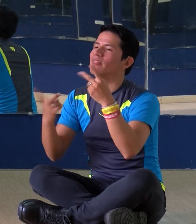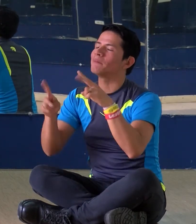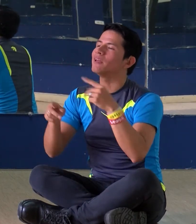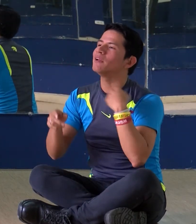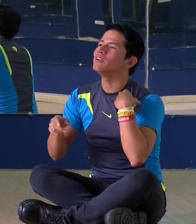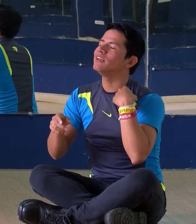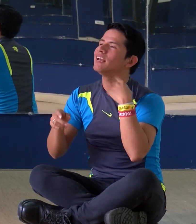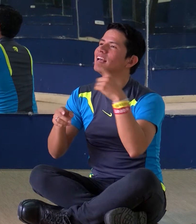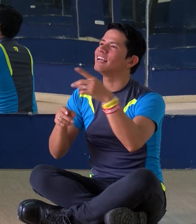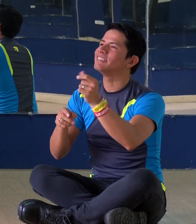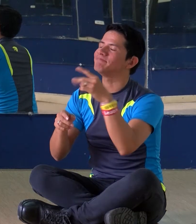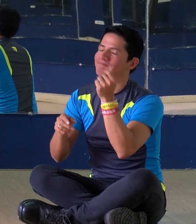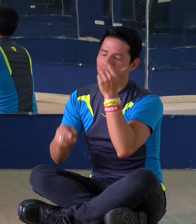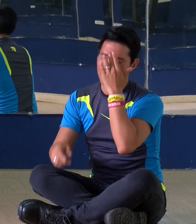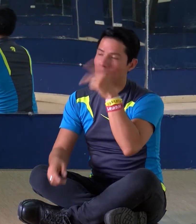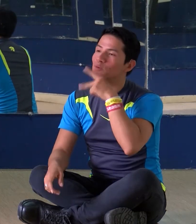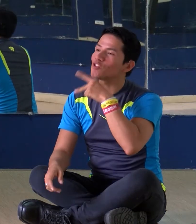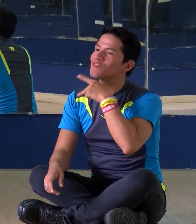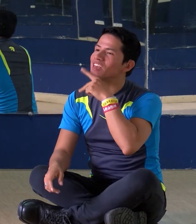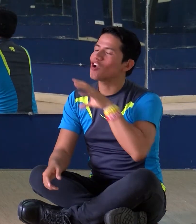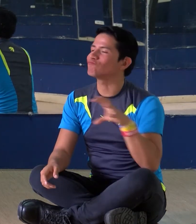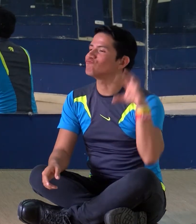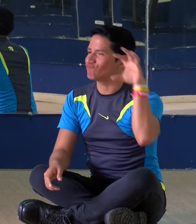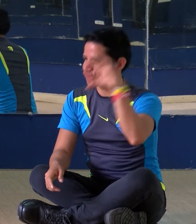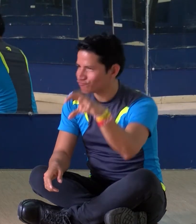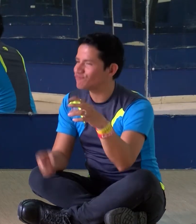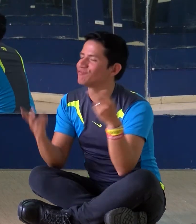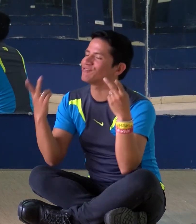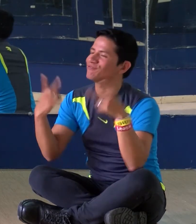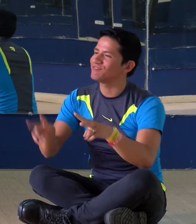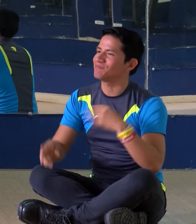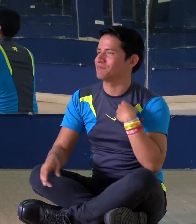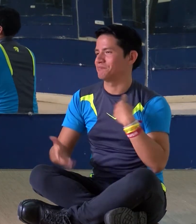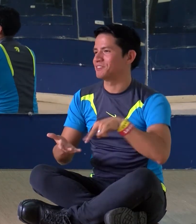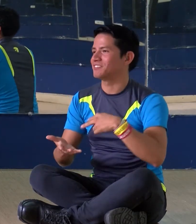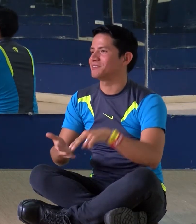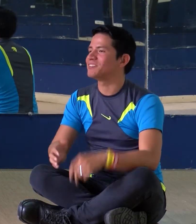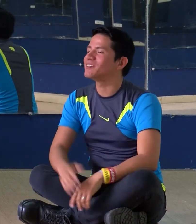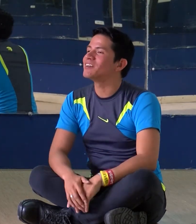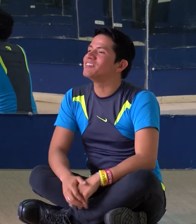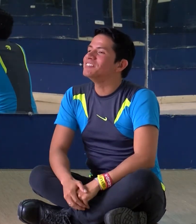Sí me he presentado en diferentes provincias, como por ejemplo en Puerto Viejo.